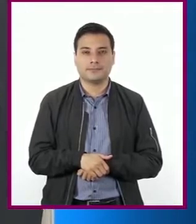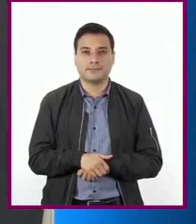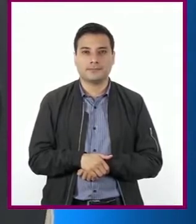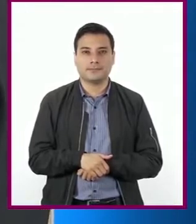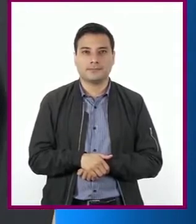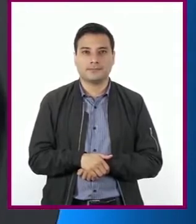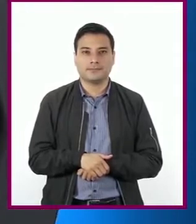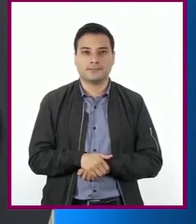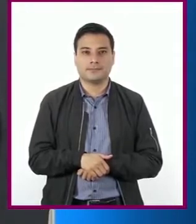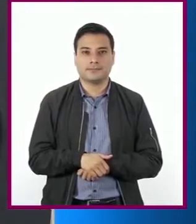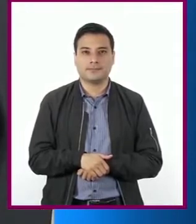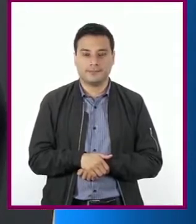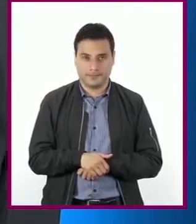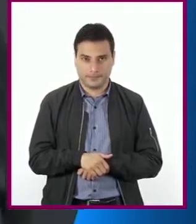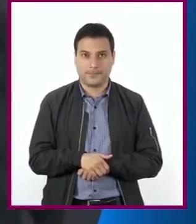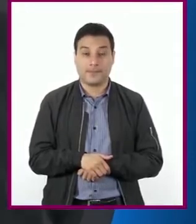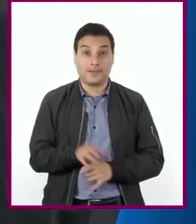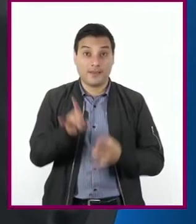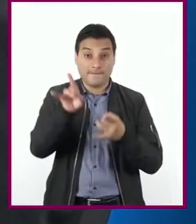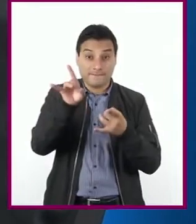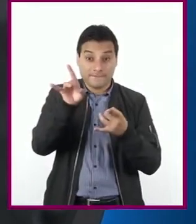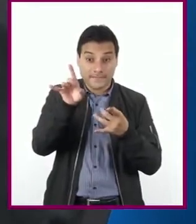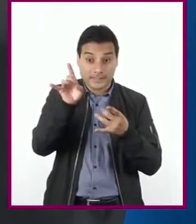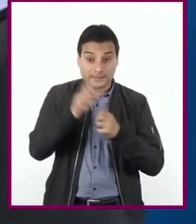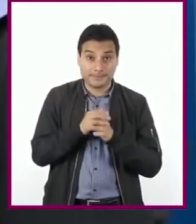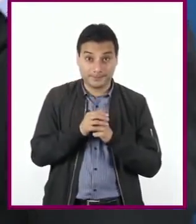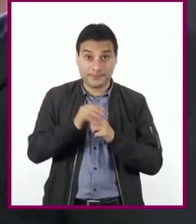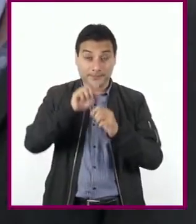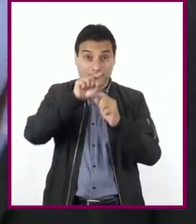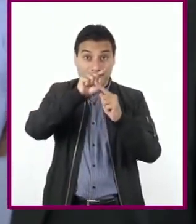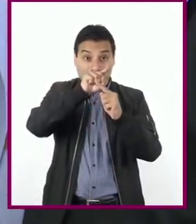Y la punta de la flecha nos indica